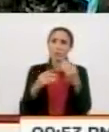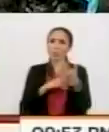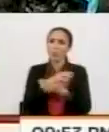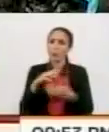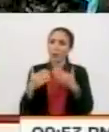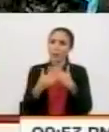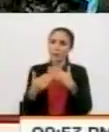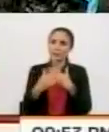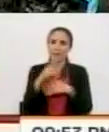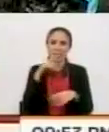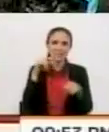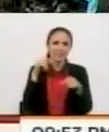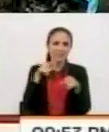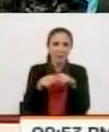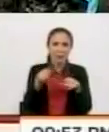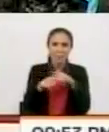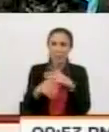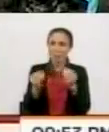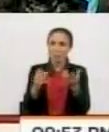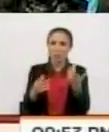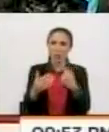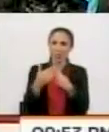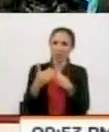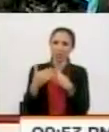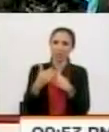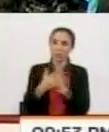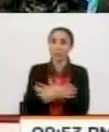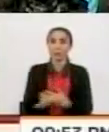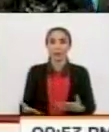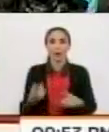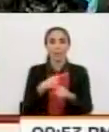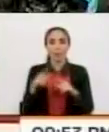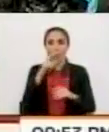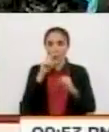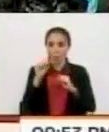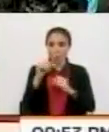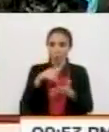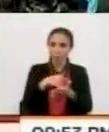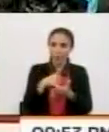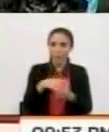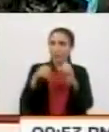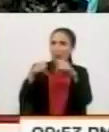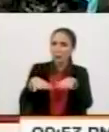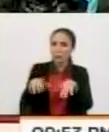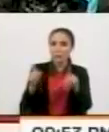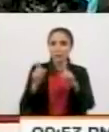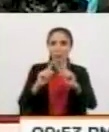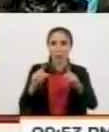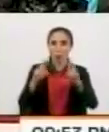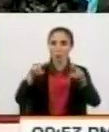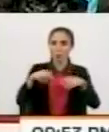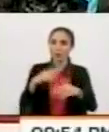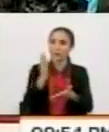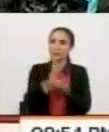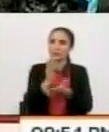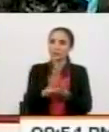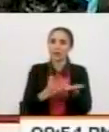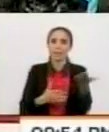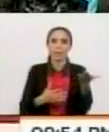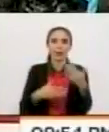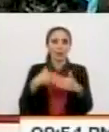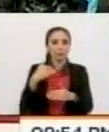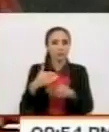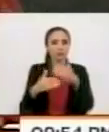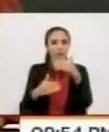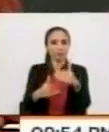sino tener la iniciativa para avanzar. Porque una cosa es que usted se centre solo en defenderse. Claro.